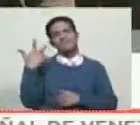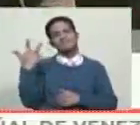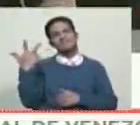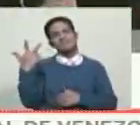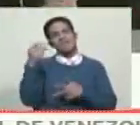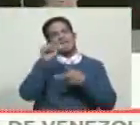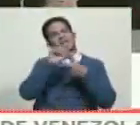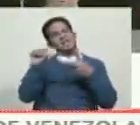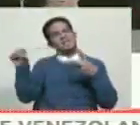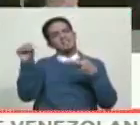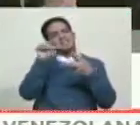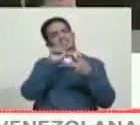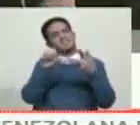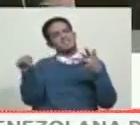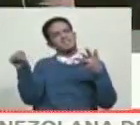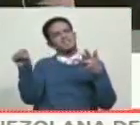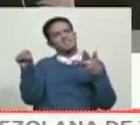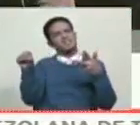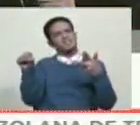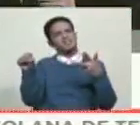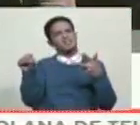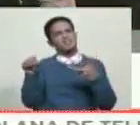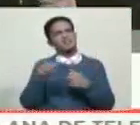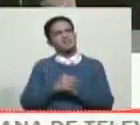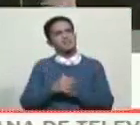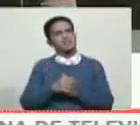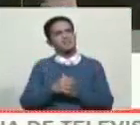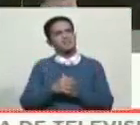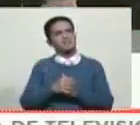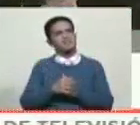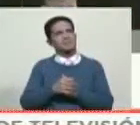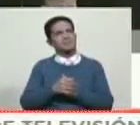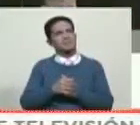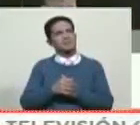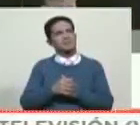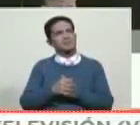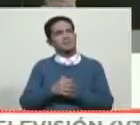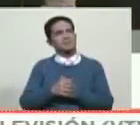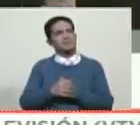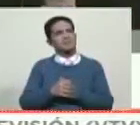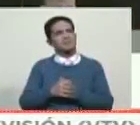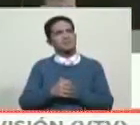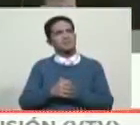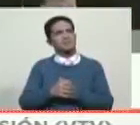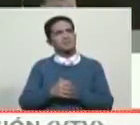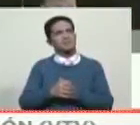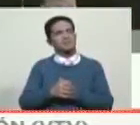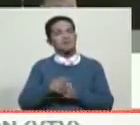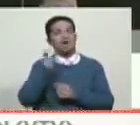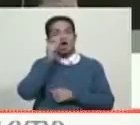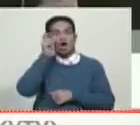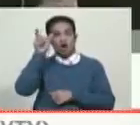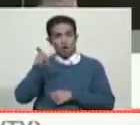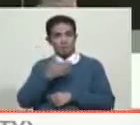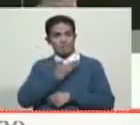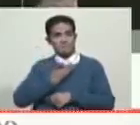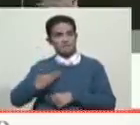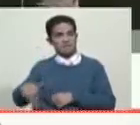semanas, el señor emperador, o se cree emperador, Donald Trump, anunció